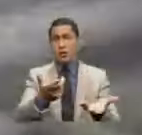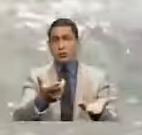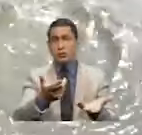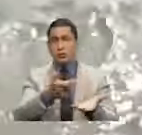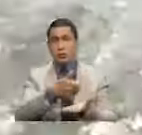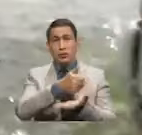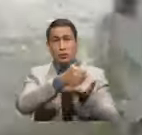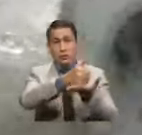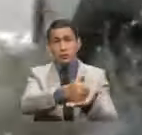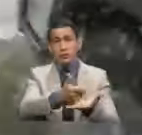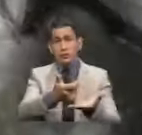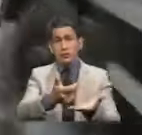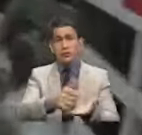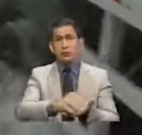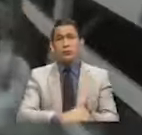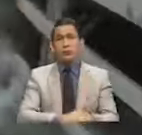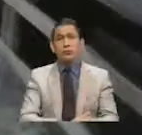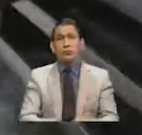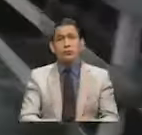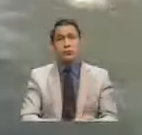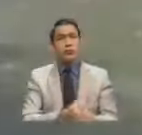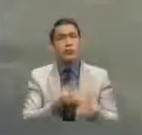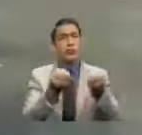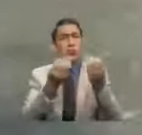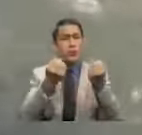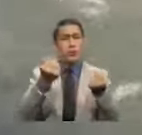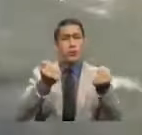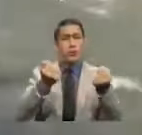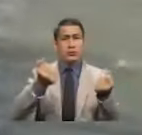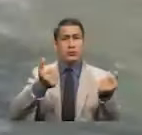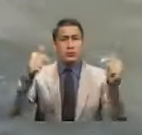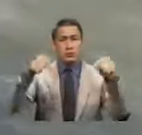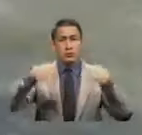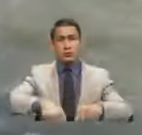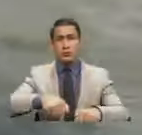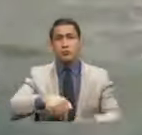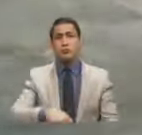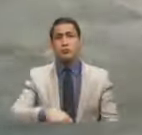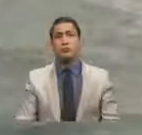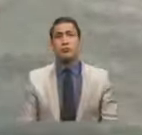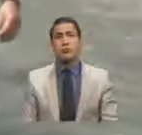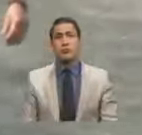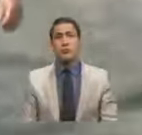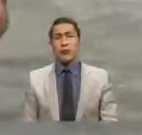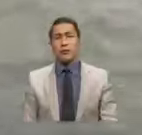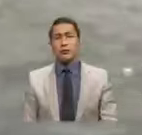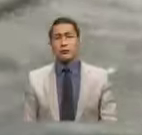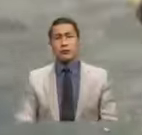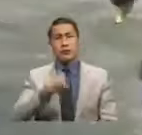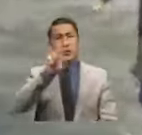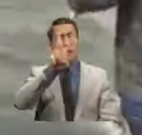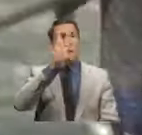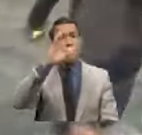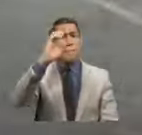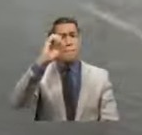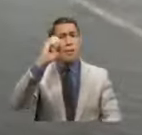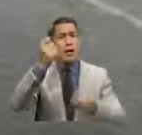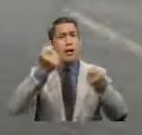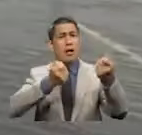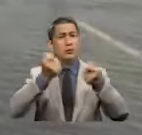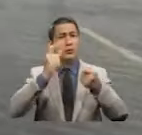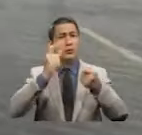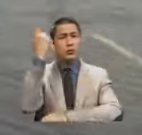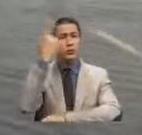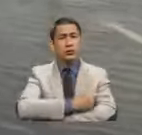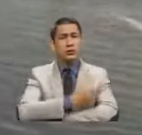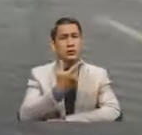ya llegue a haber algún accidente. ¿Cuántos vehículos pasa usted entre ida y vuelta? De ida y vuelta unos 20 vehículos. ¿Cuánto está cobrando